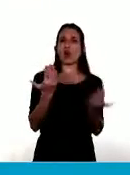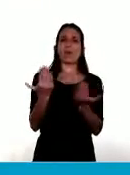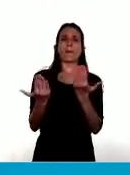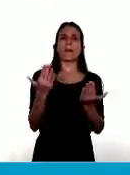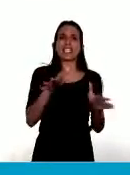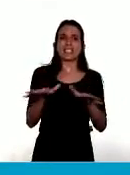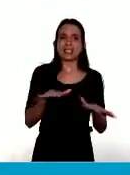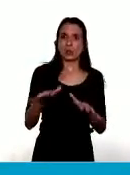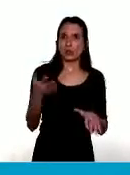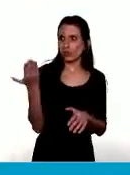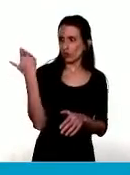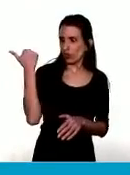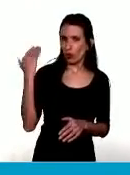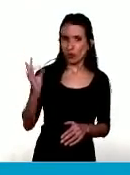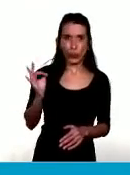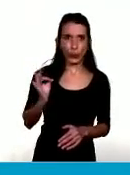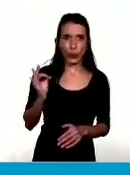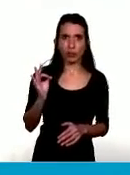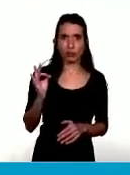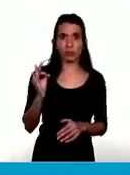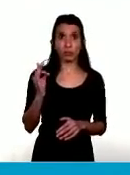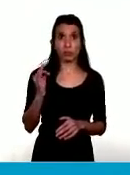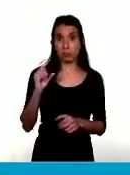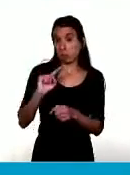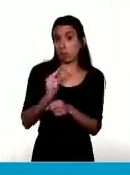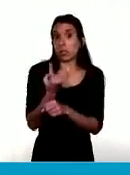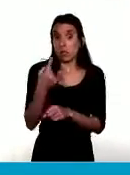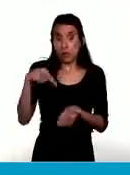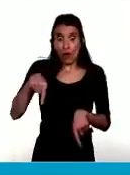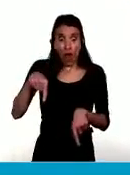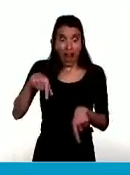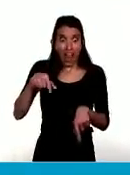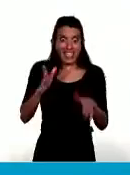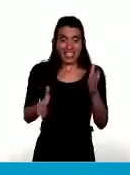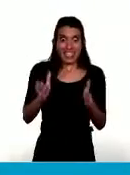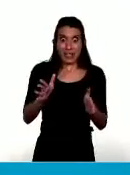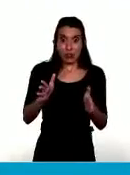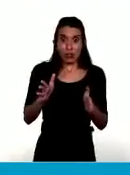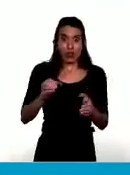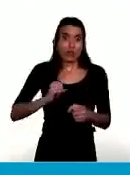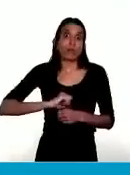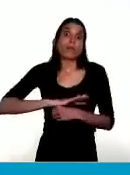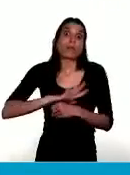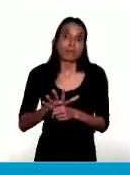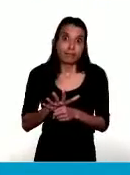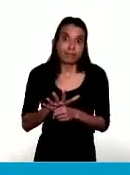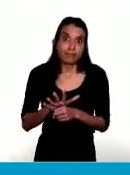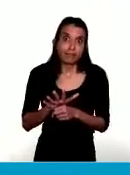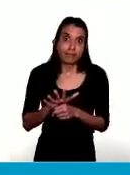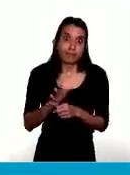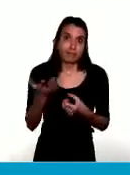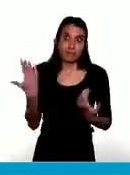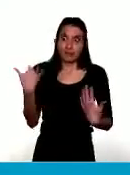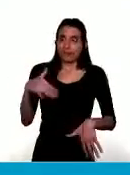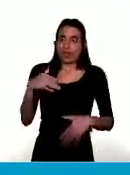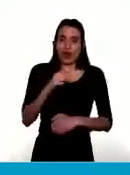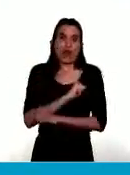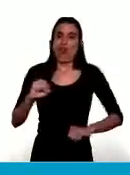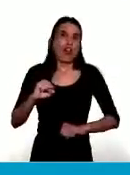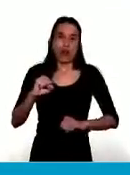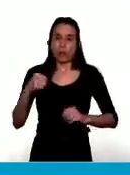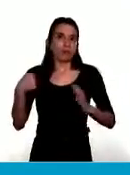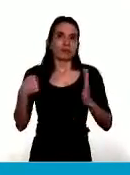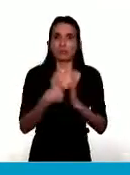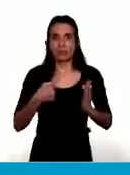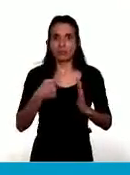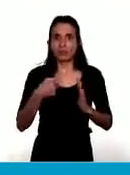motivos. Primero, porque vivimos una excepcionalidad como la pandemia, imprevista, de fuerza mayor.